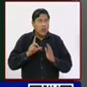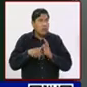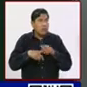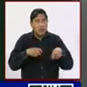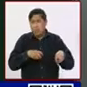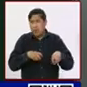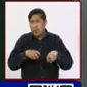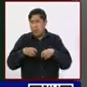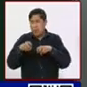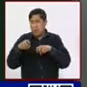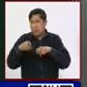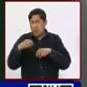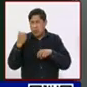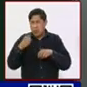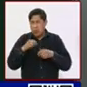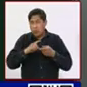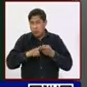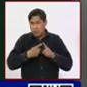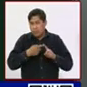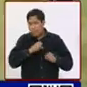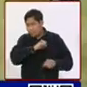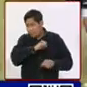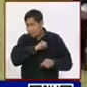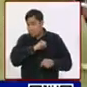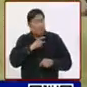viajamos para competir otro amistoso con